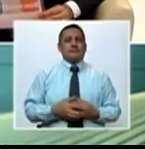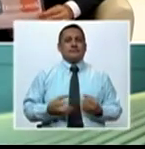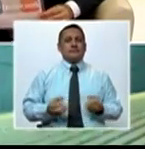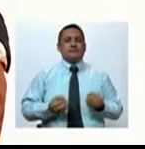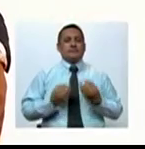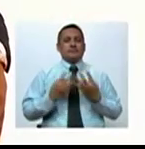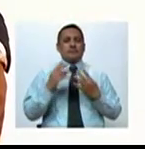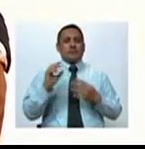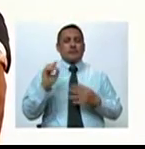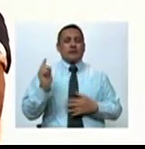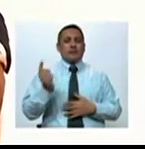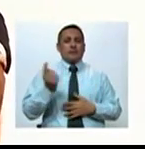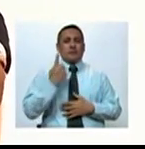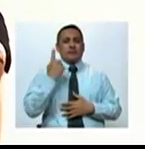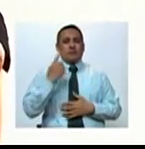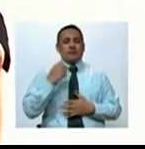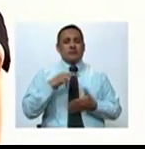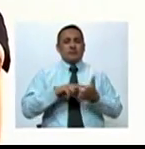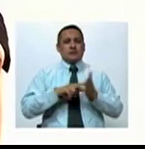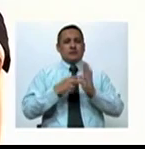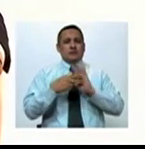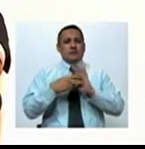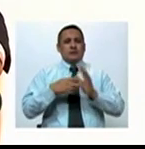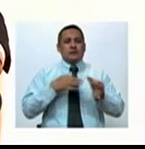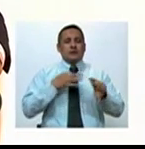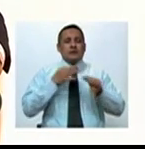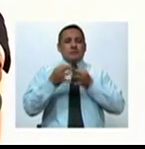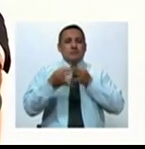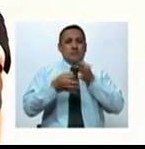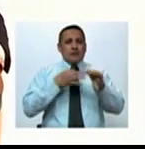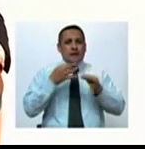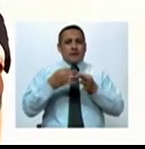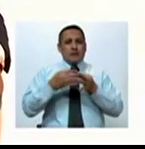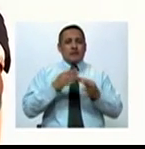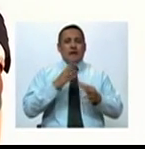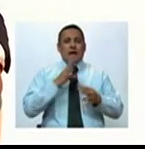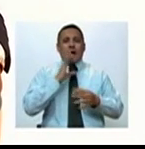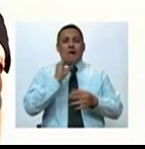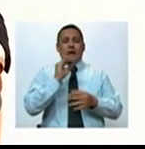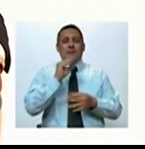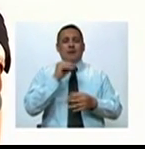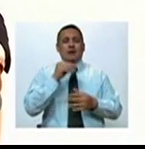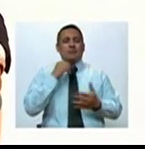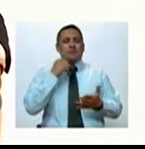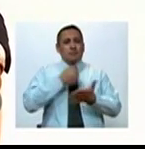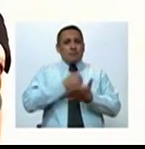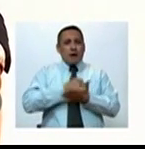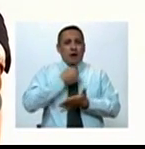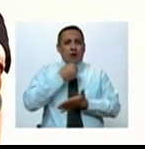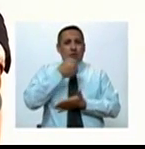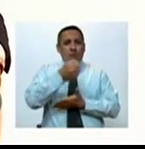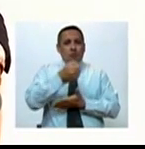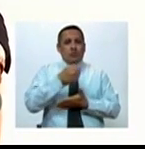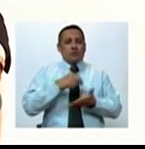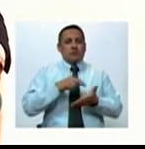de remuneración cuando se trata de una relación